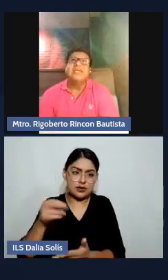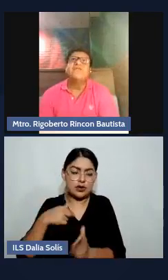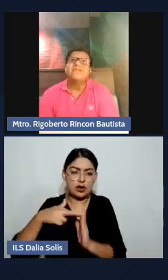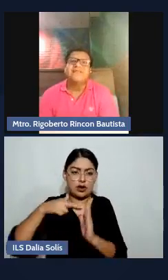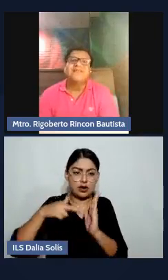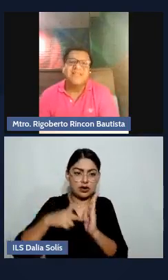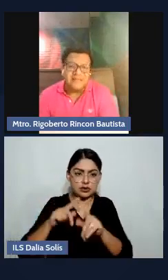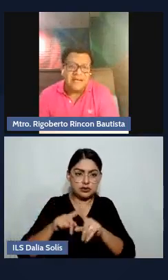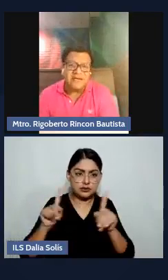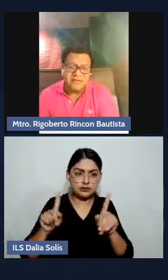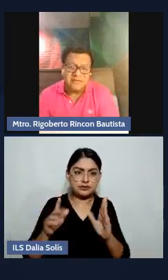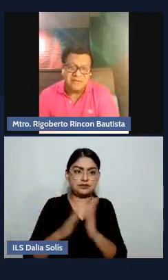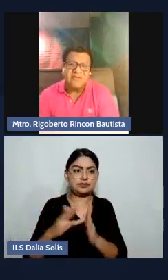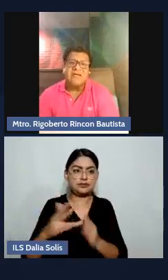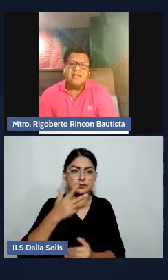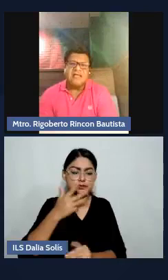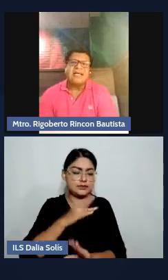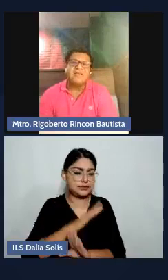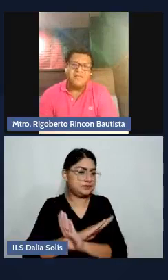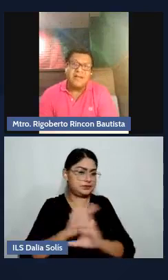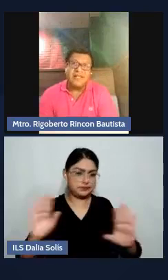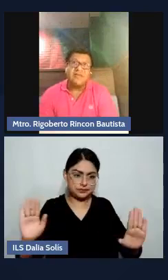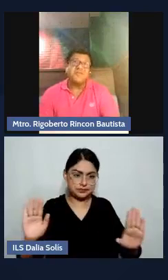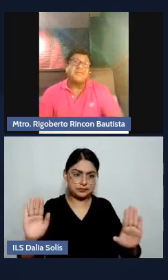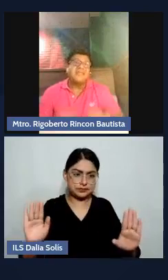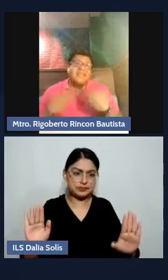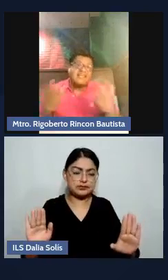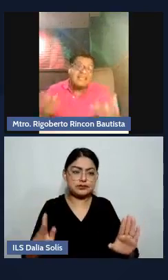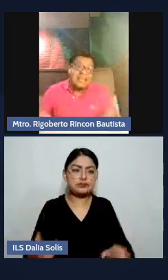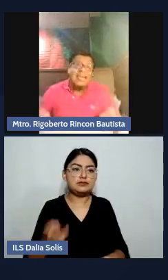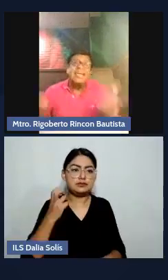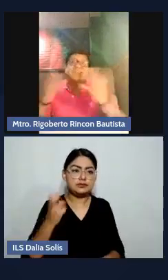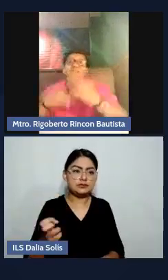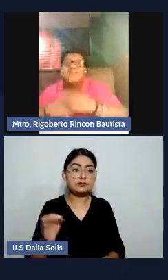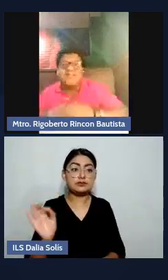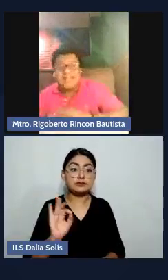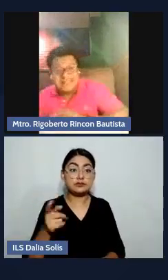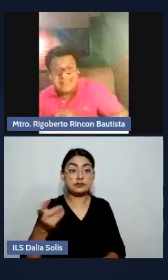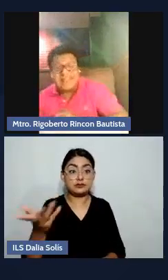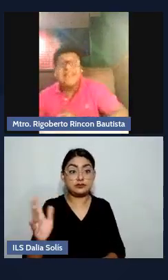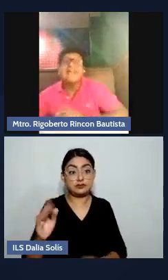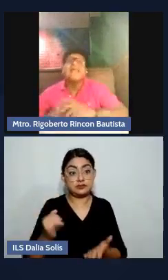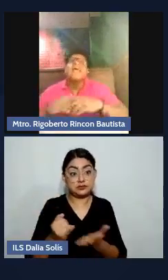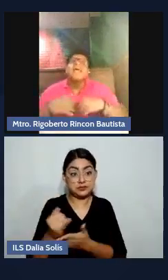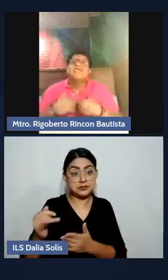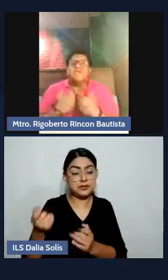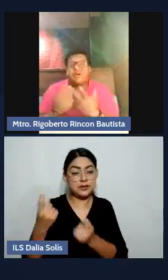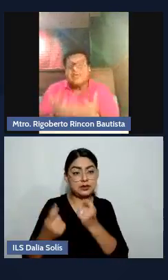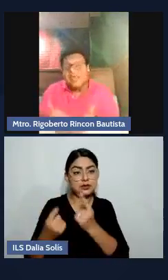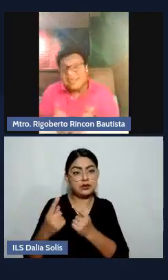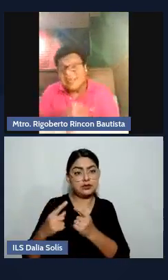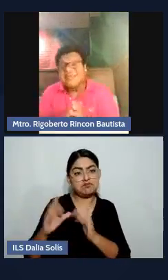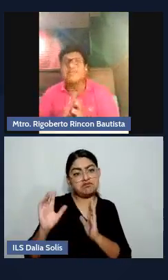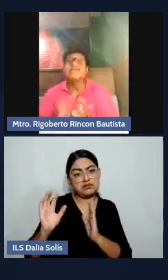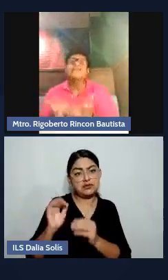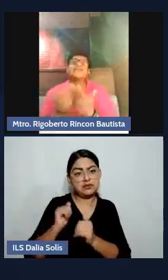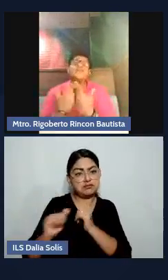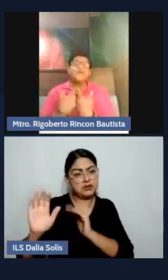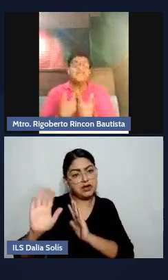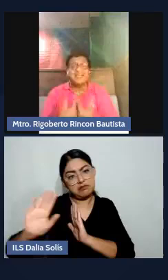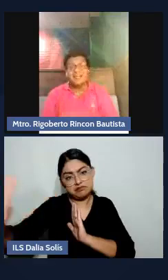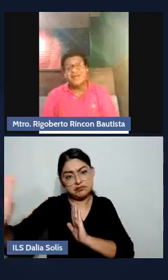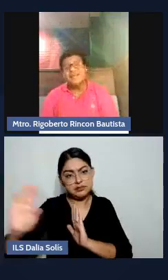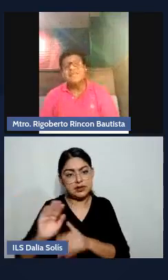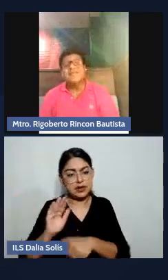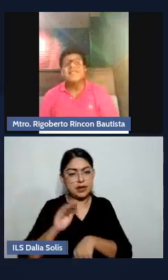tabaco, ¿no? Dejar de fumar. Eso puede ser que se alejen, eso puede ser que se acerquen, eso puede hacer que respeten, eso puede hacer que no